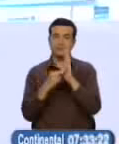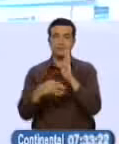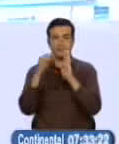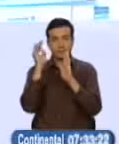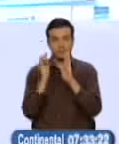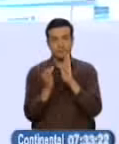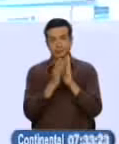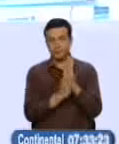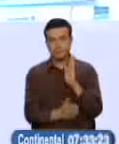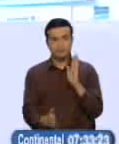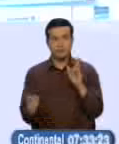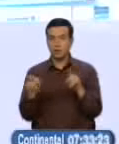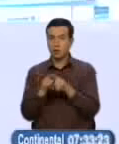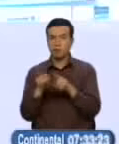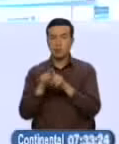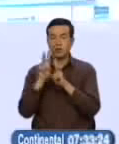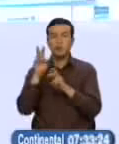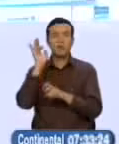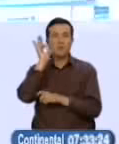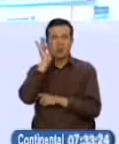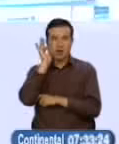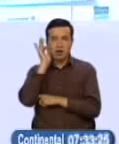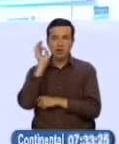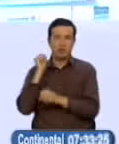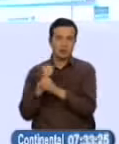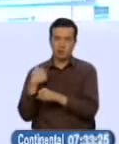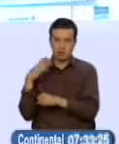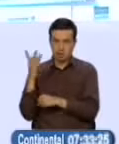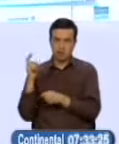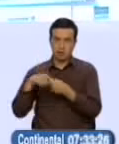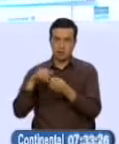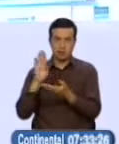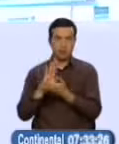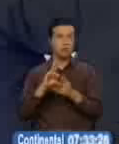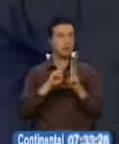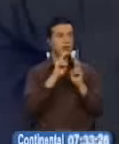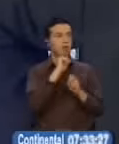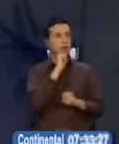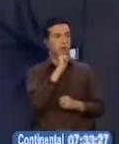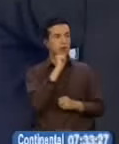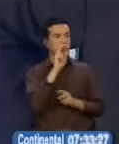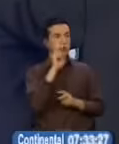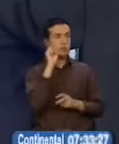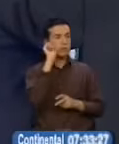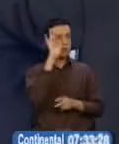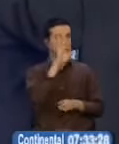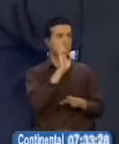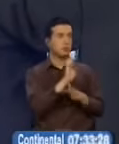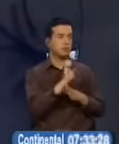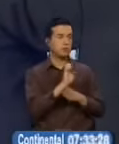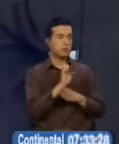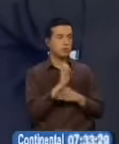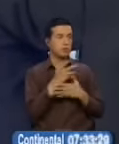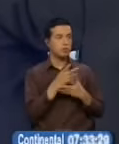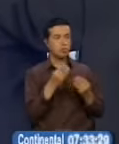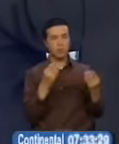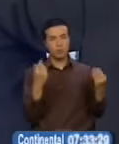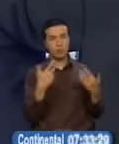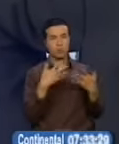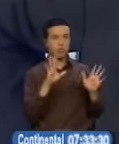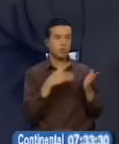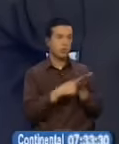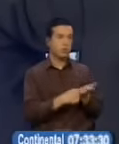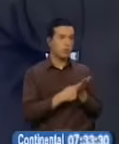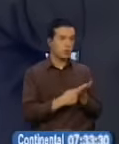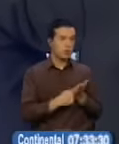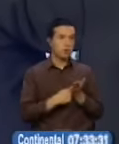cual lo hicimos con el tema de las amas de casa. Señora Presidenta, se me queda el tema del cine ecuatoriano, que es un tema rico para poder